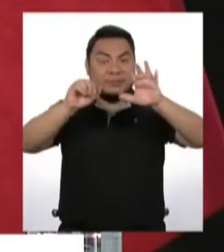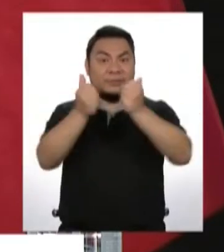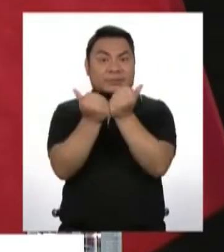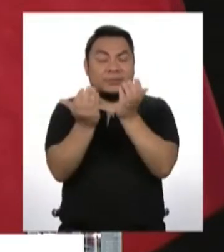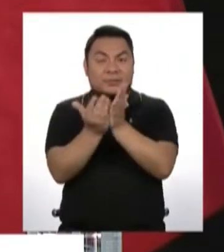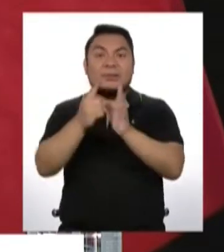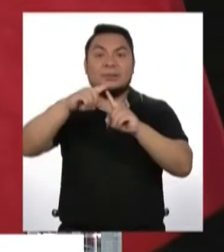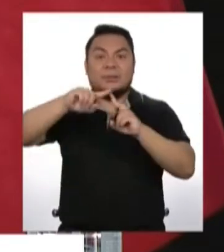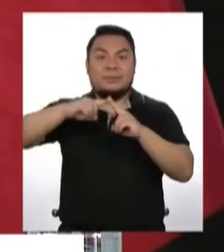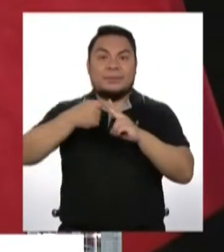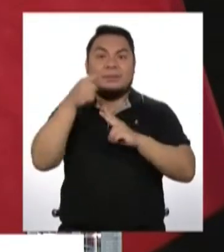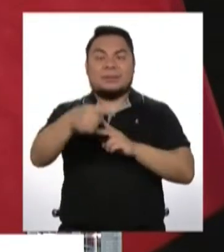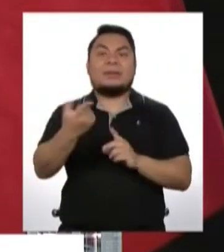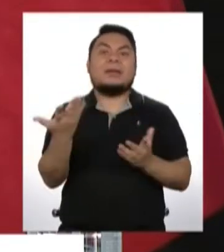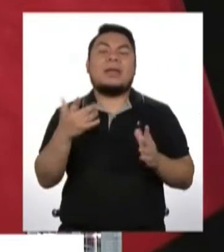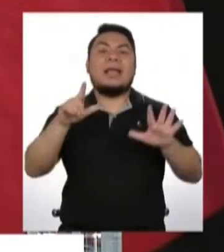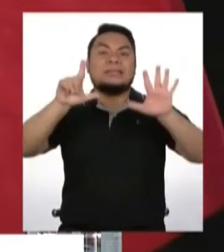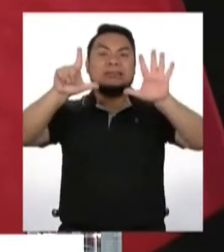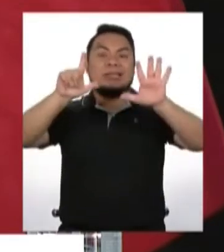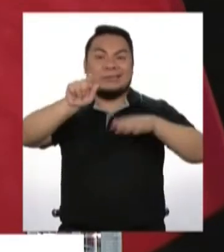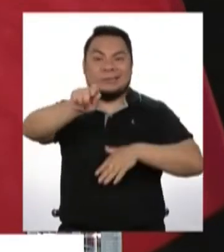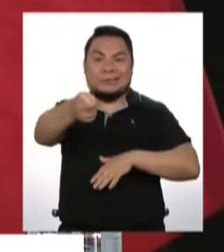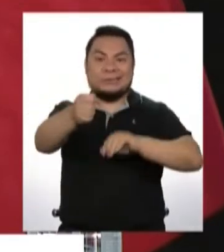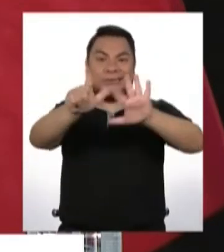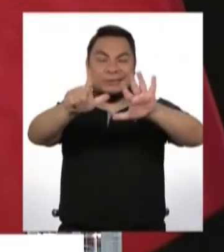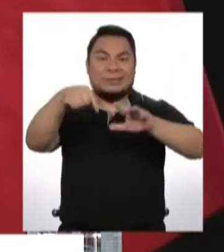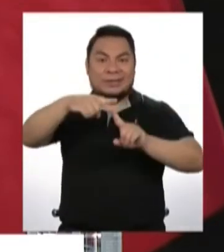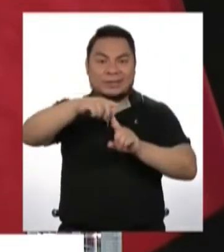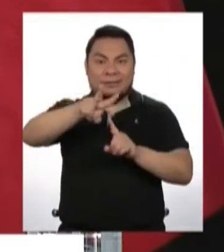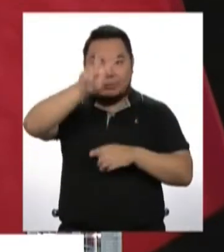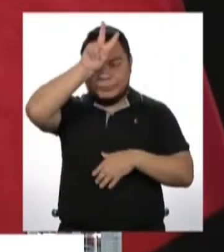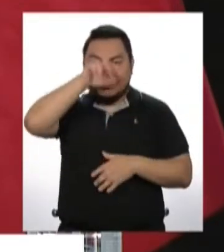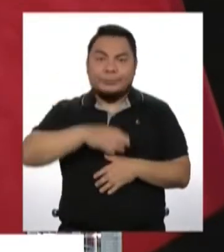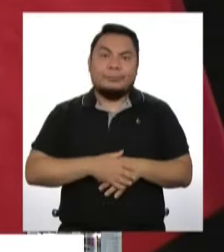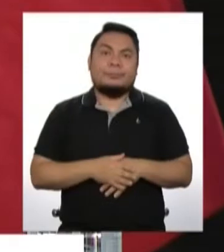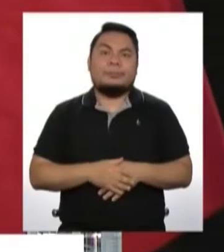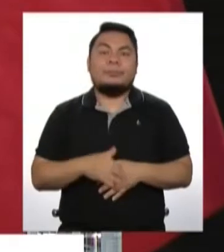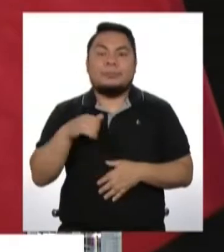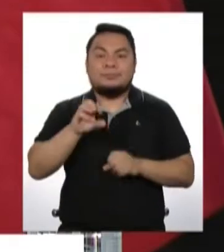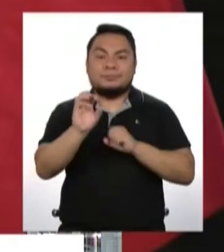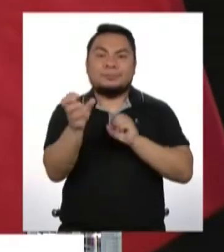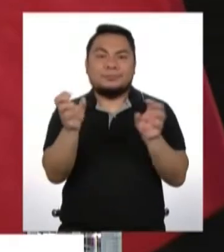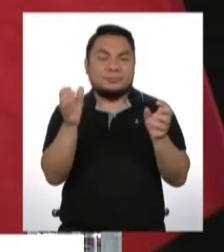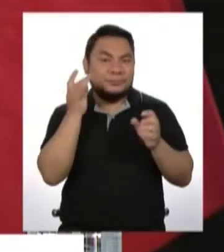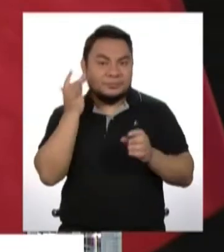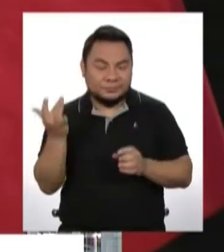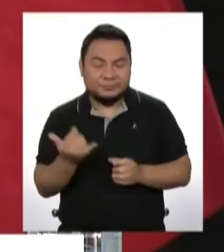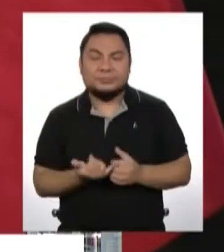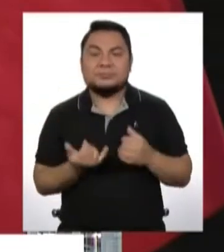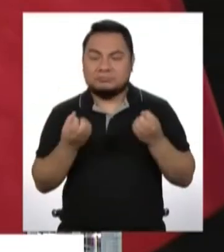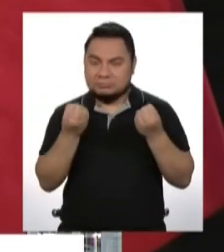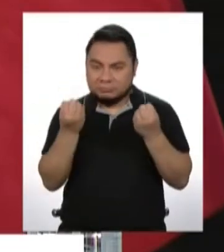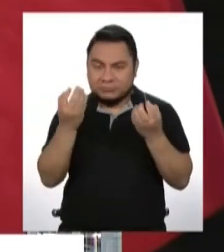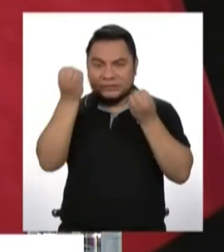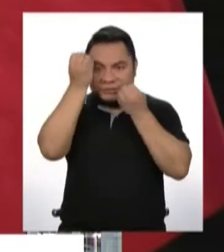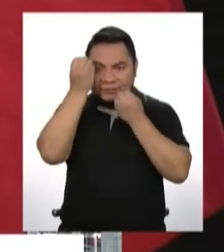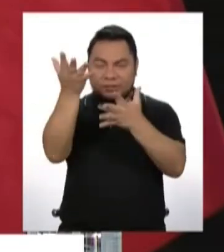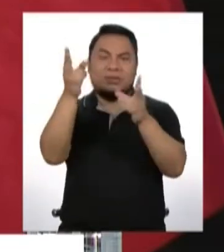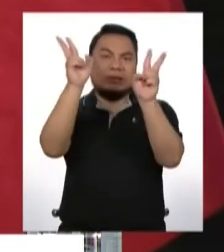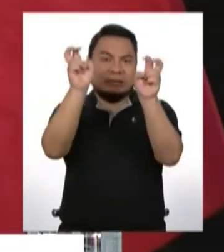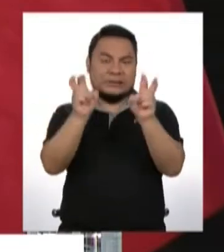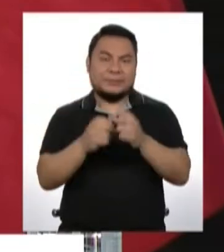el canal del Estado, y también los medios de comunicación del Estado, hemos visto una gran receptividad. Y